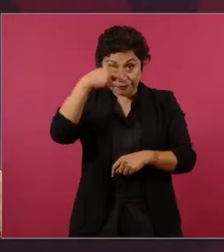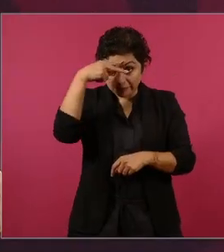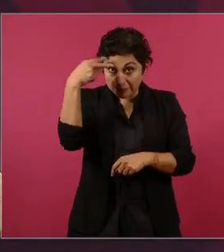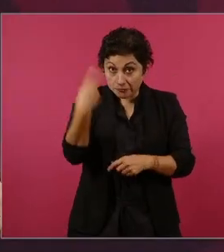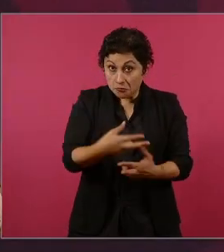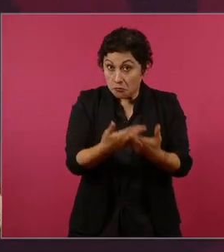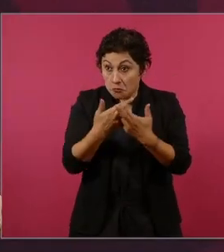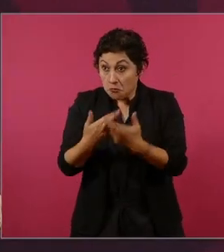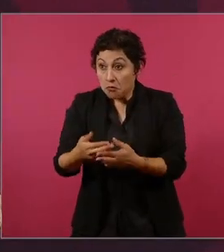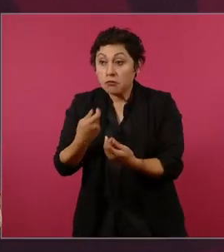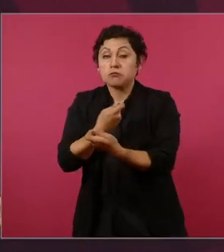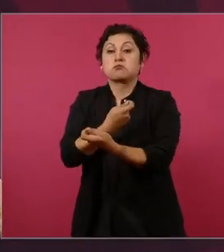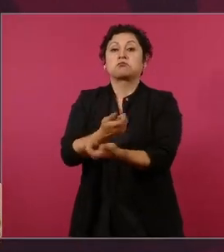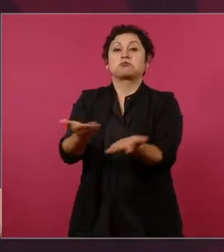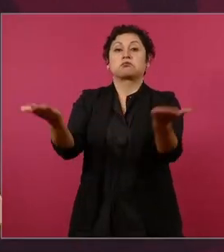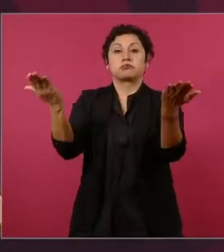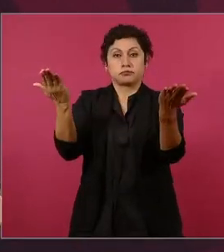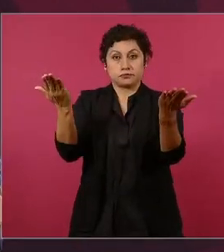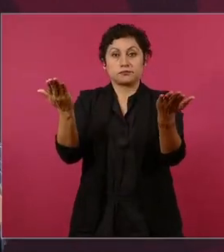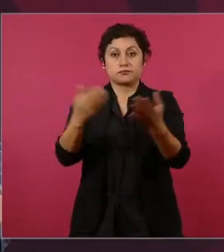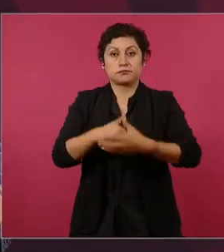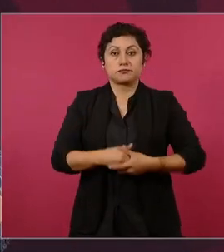es